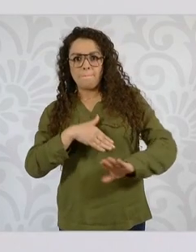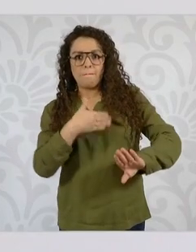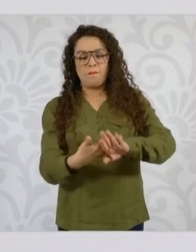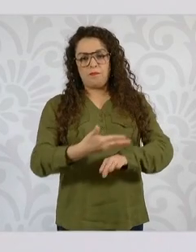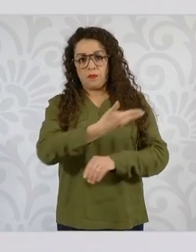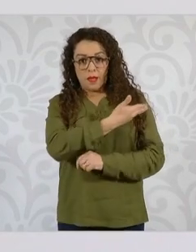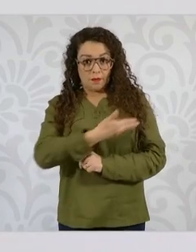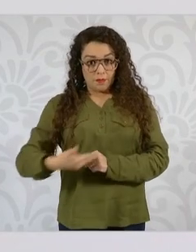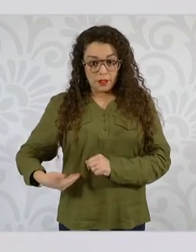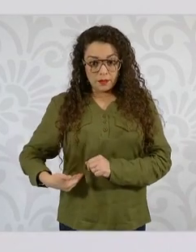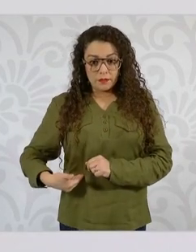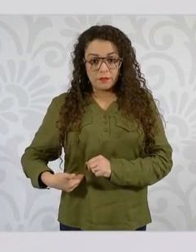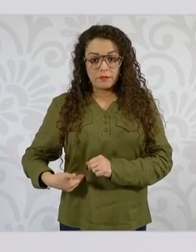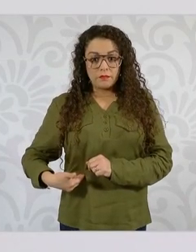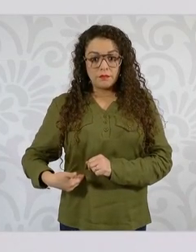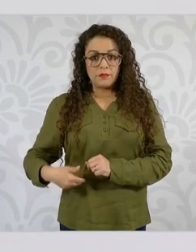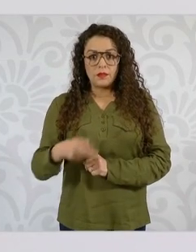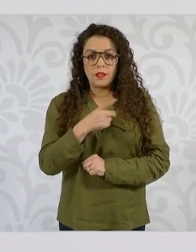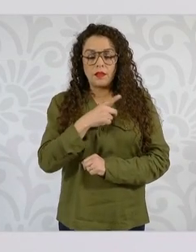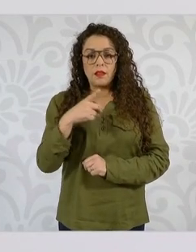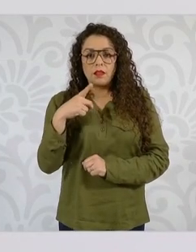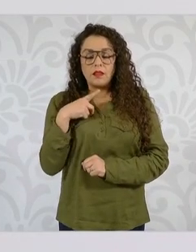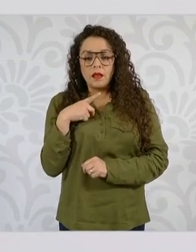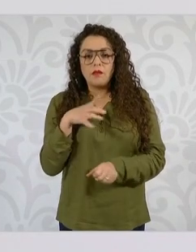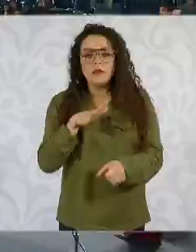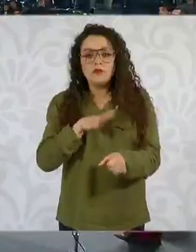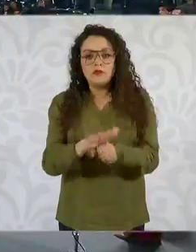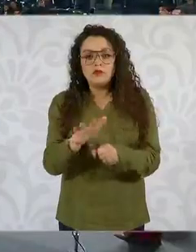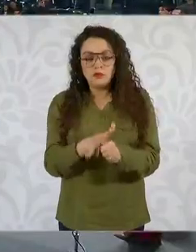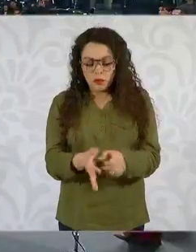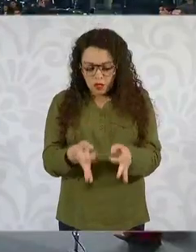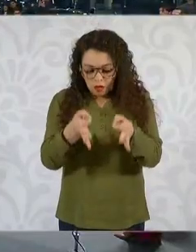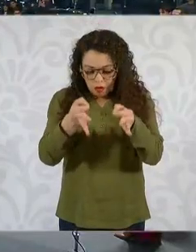dentro de la ley con una legitimidad con un